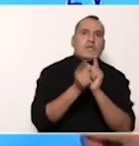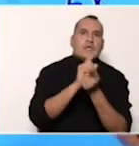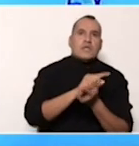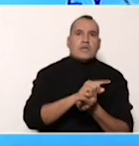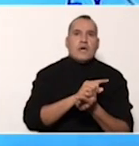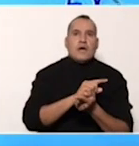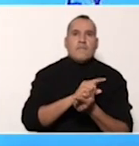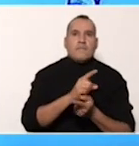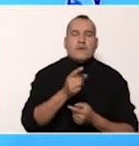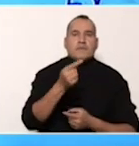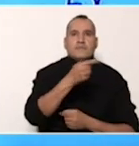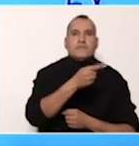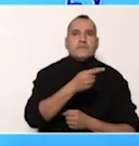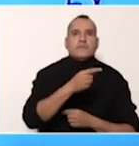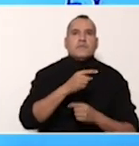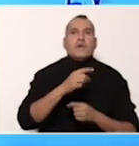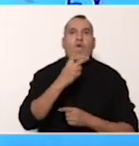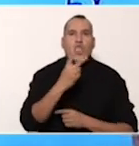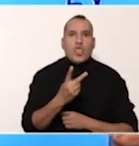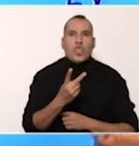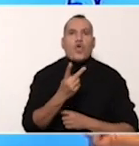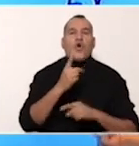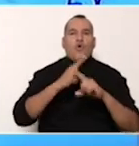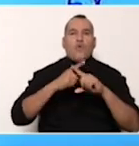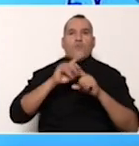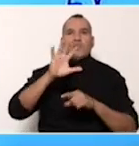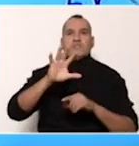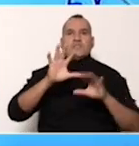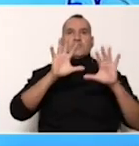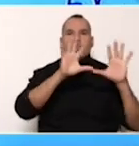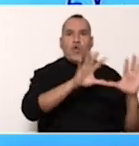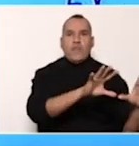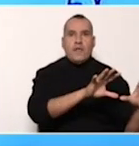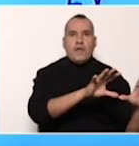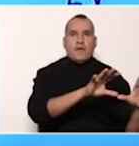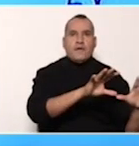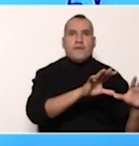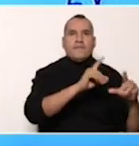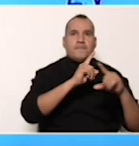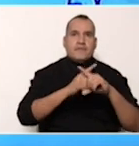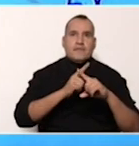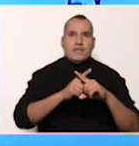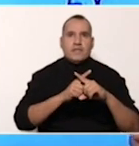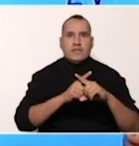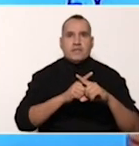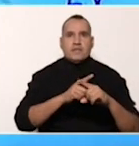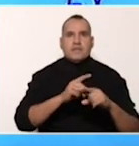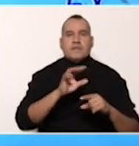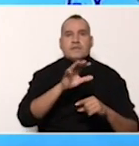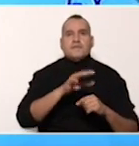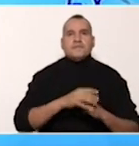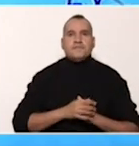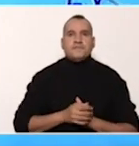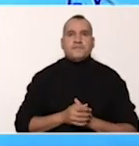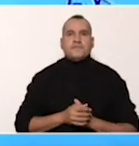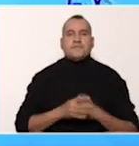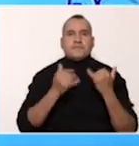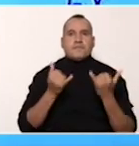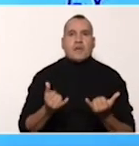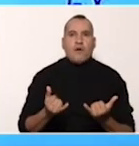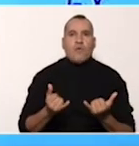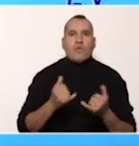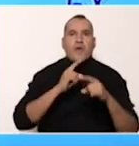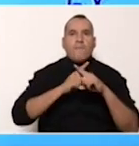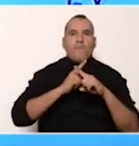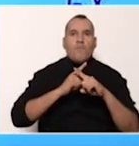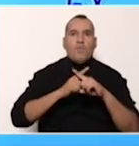signo a más. 2 por 5, 10. X por este que no tiene X da X. Ahora tenemos